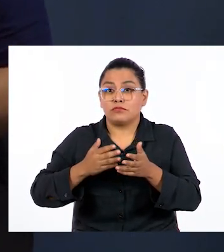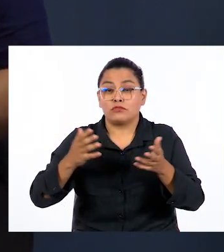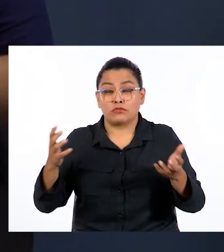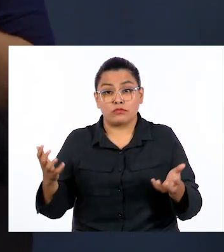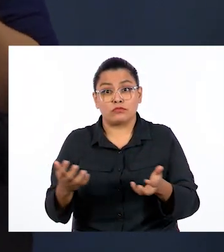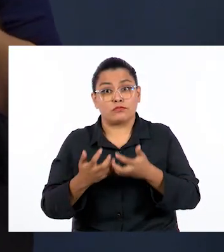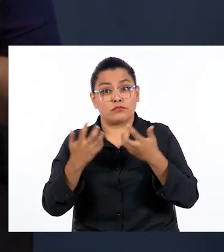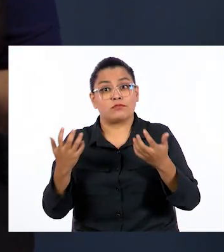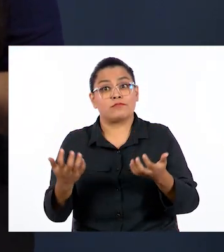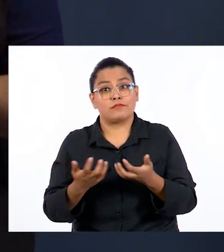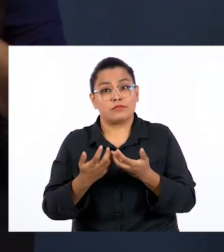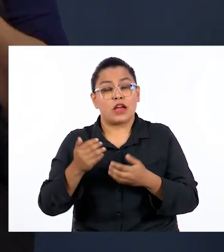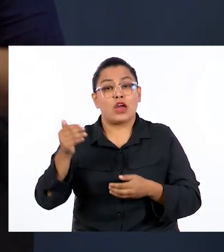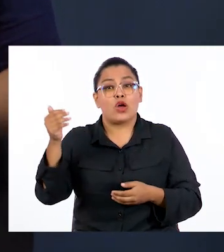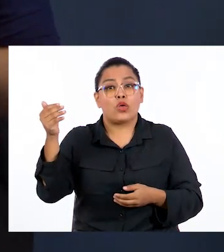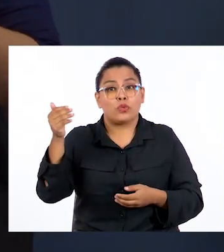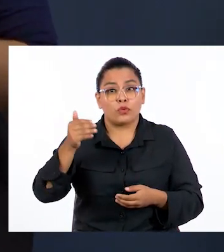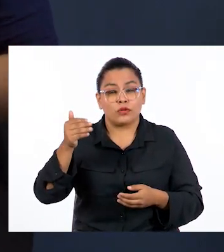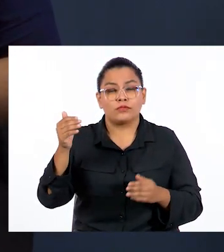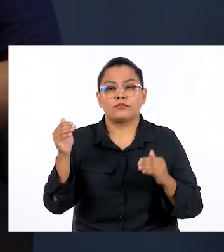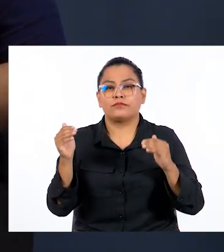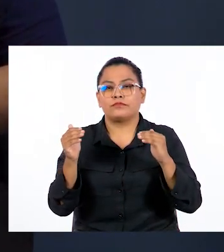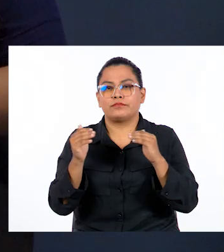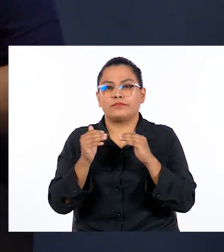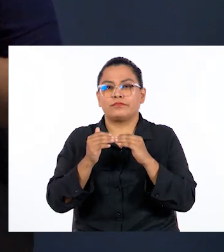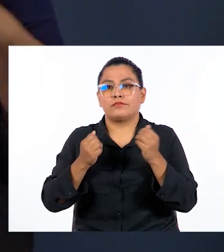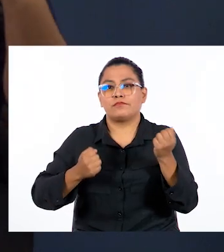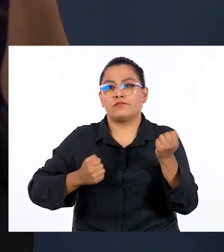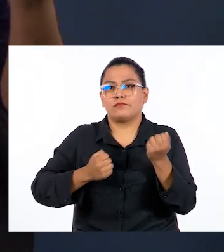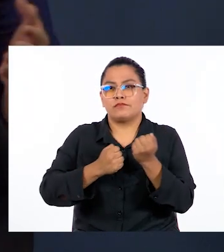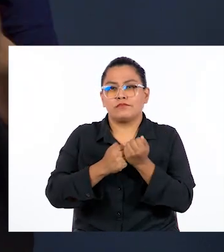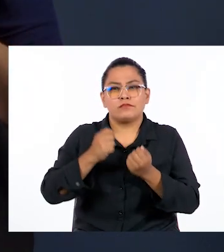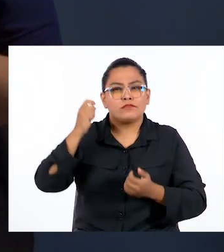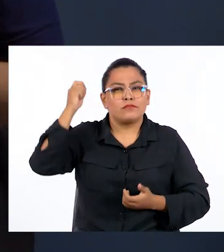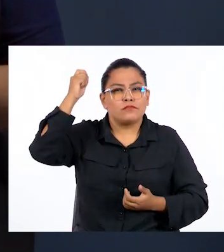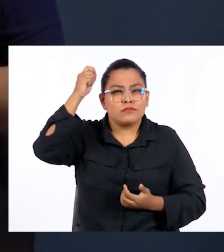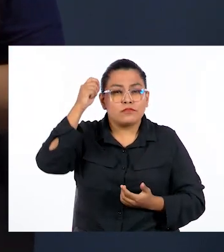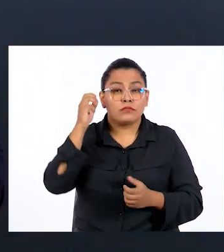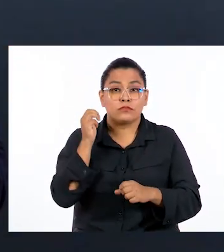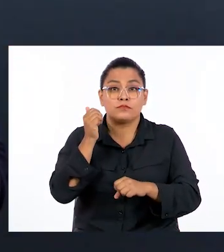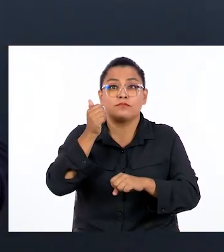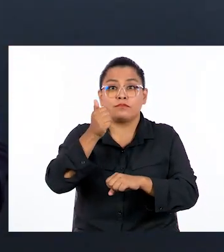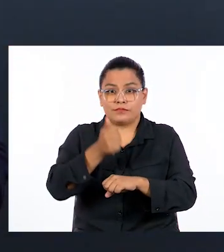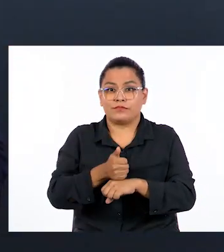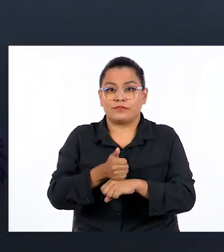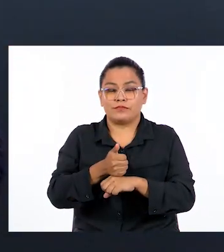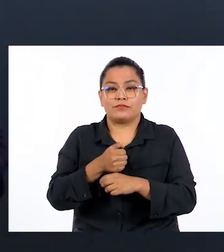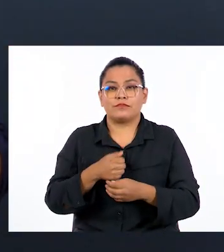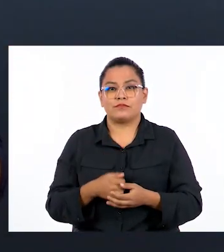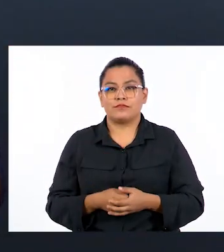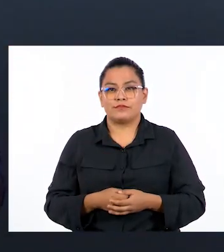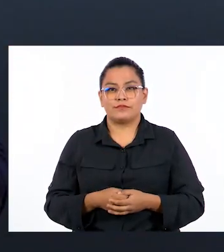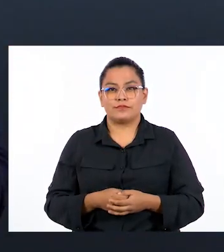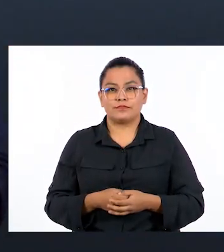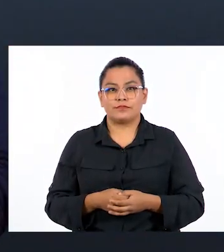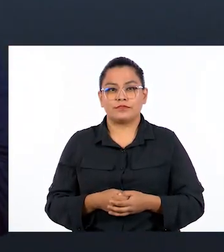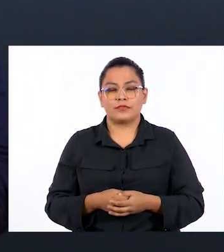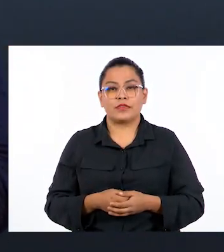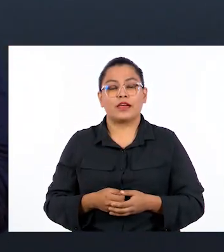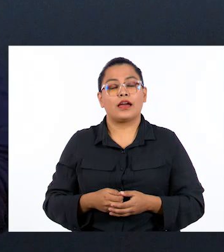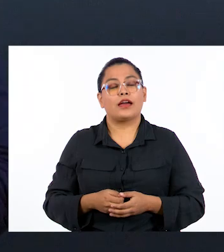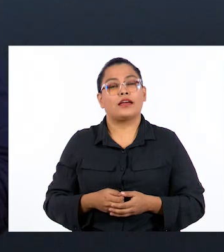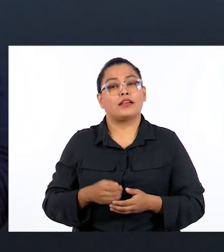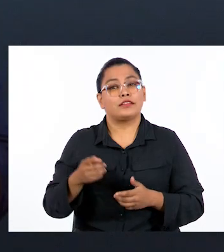educativa. Además, debe apoyarse en una teoría que sustente estos hechos. Es por ello que en el